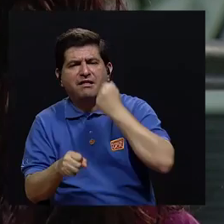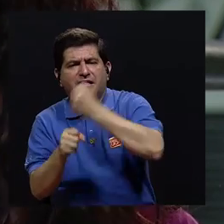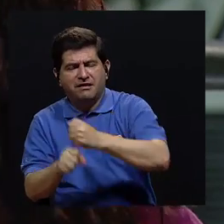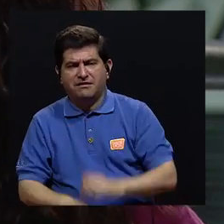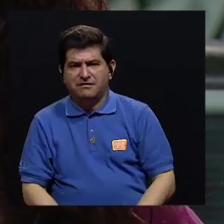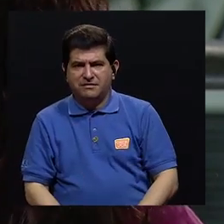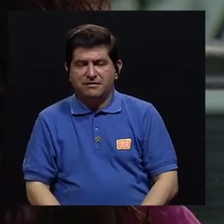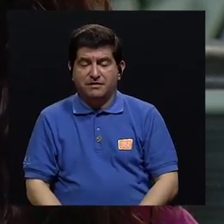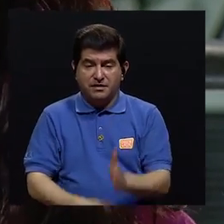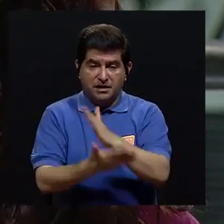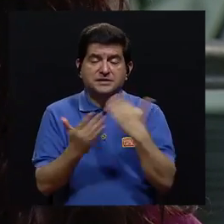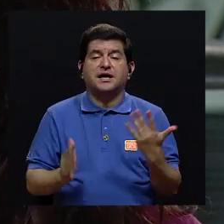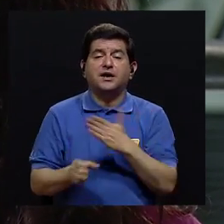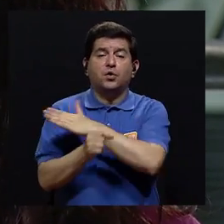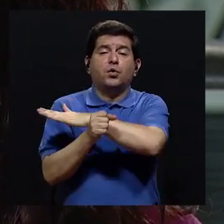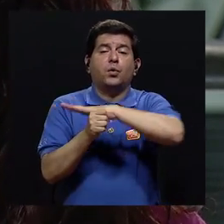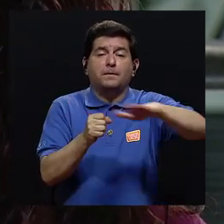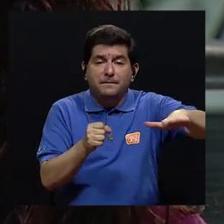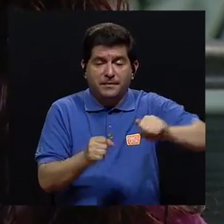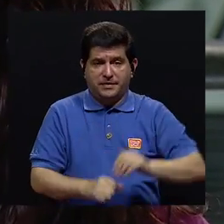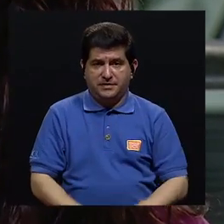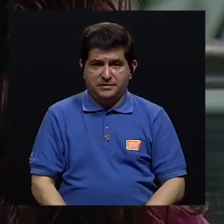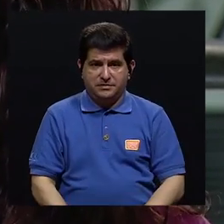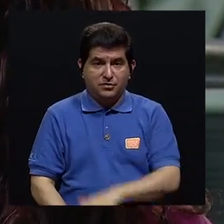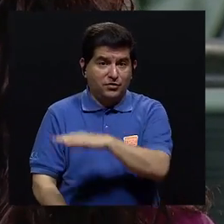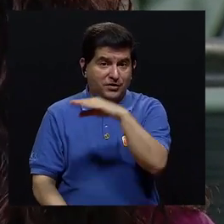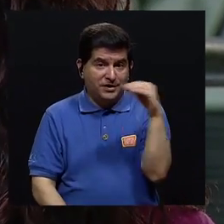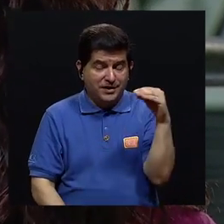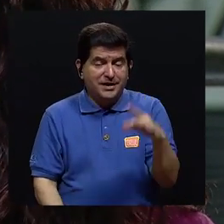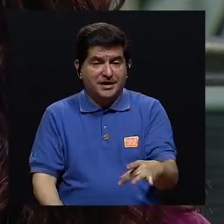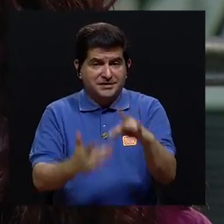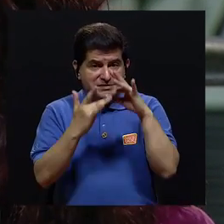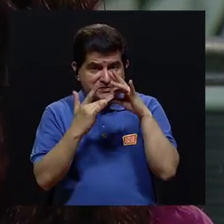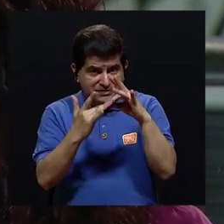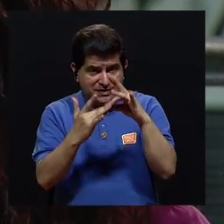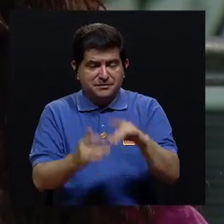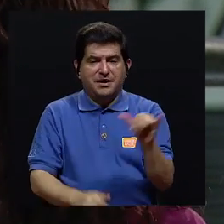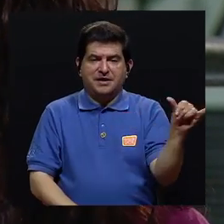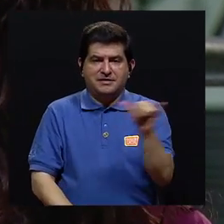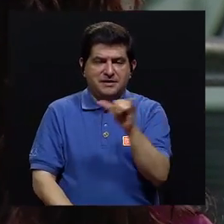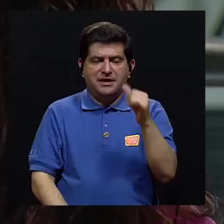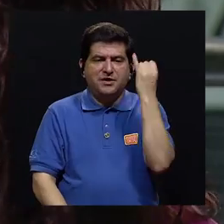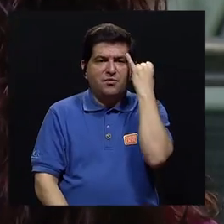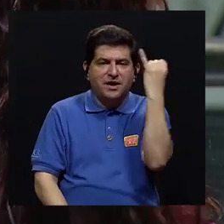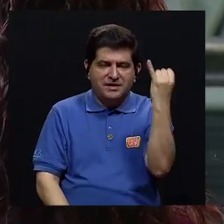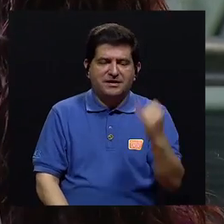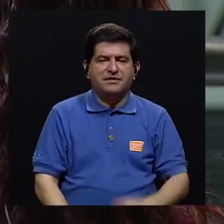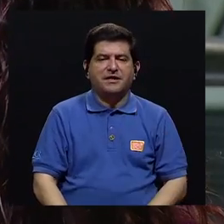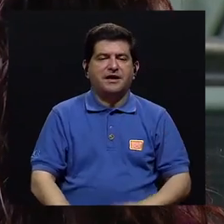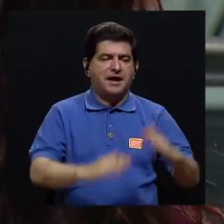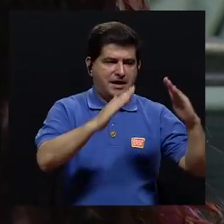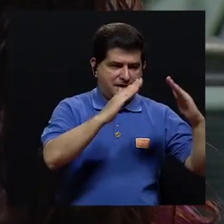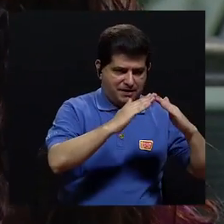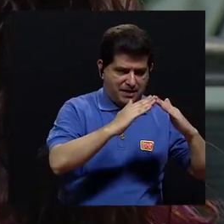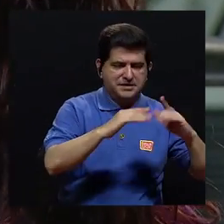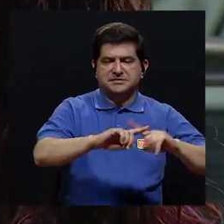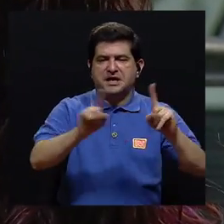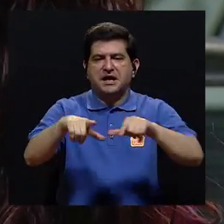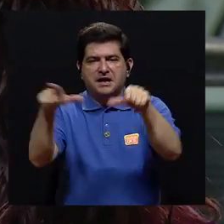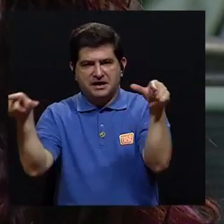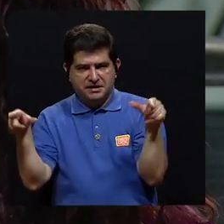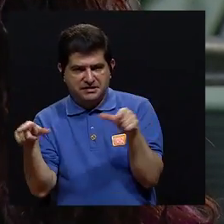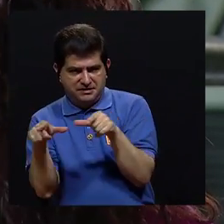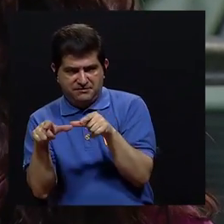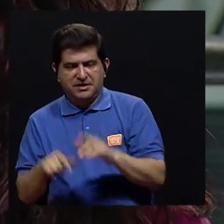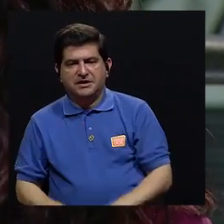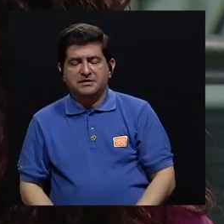trabaje. Entonces, tiene que ser algo integral. Y sobre todo, tener la misma intención en nuestra casa, en otros